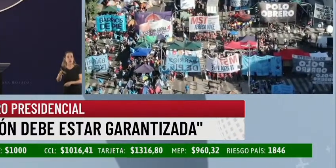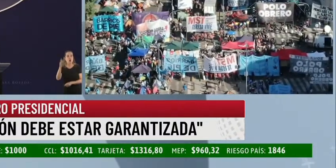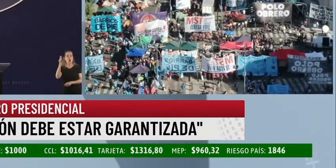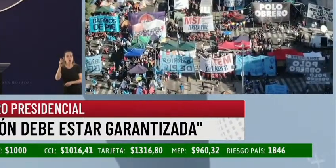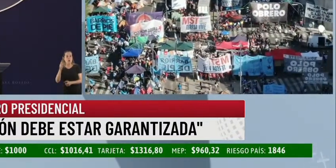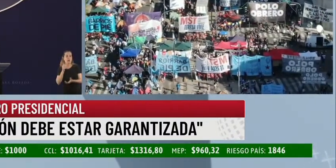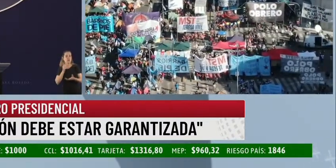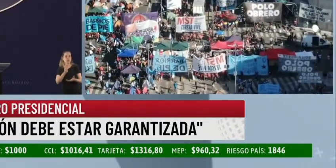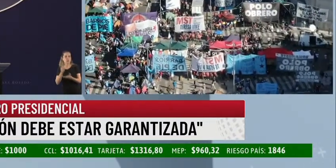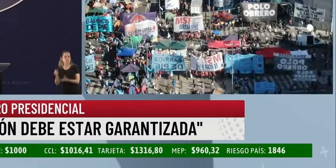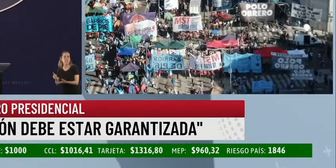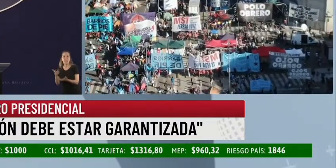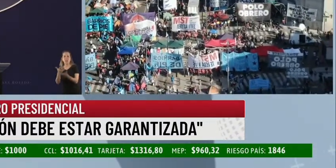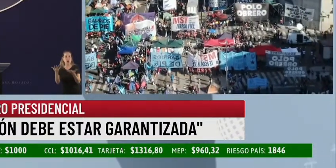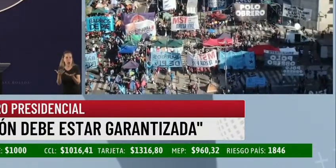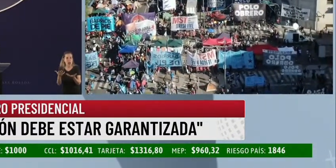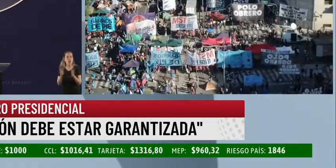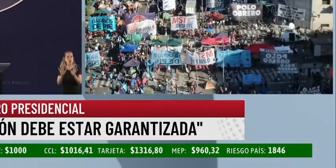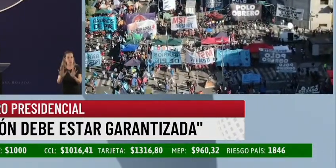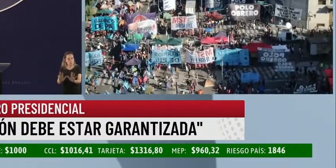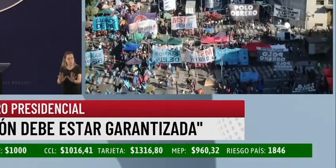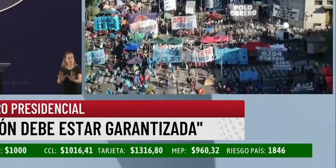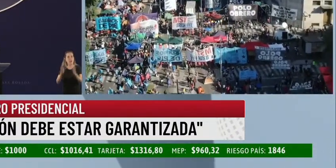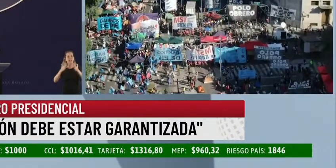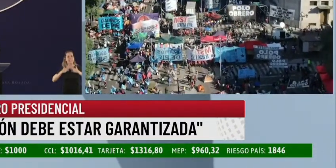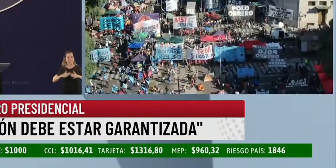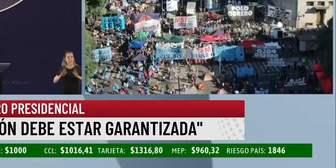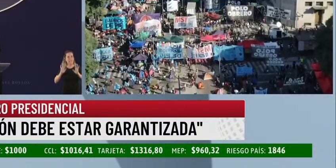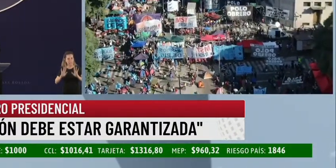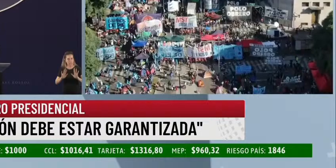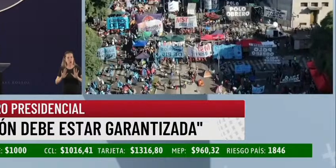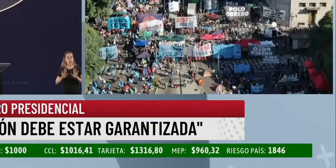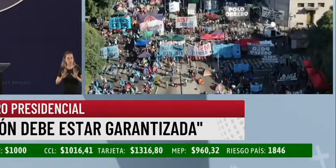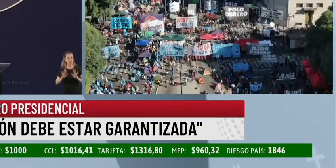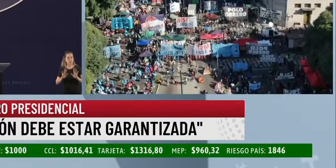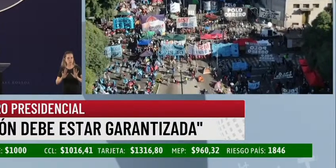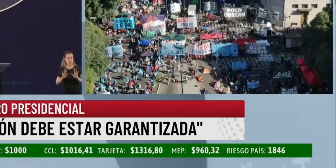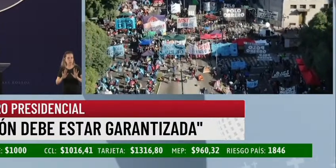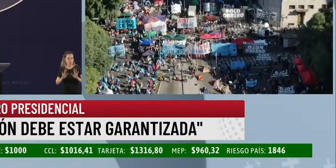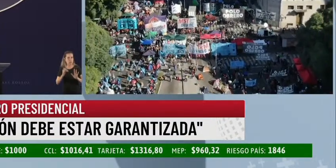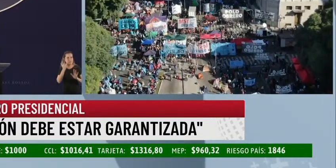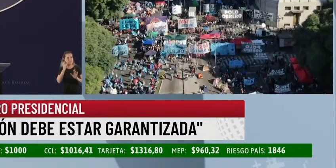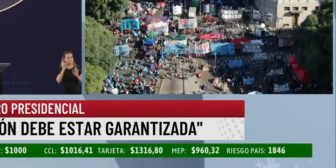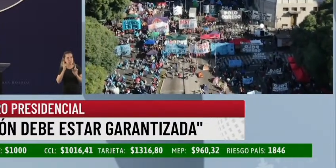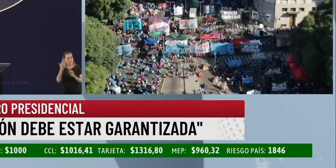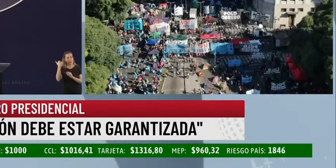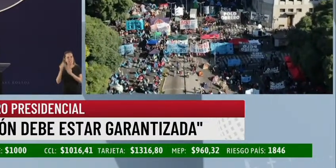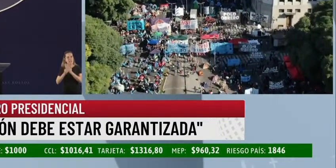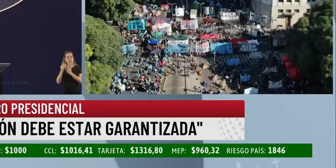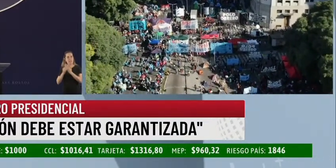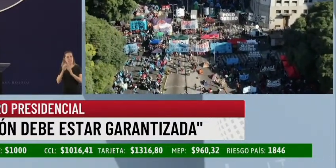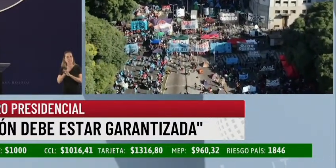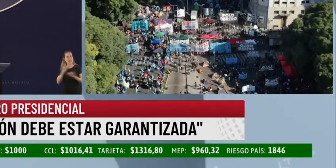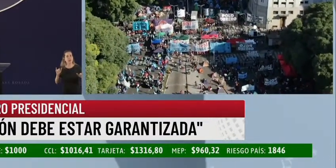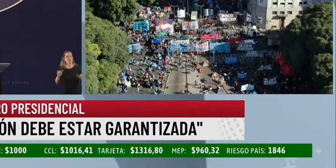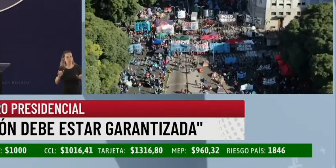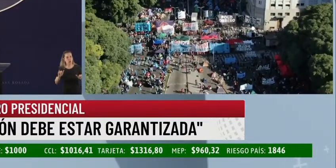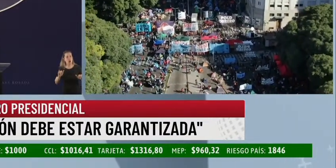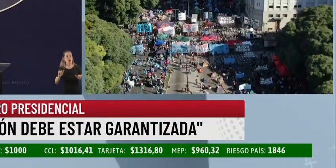beneficio y llevarles tranquilidad no solo que según lo anunciado por la ministra